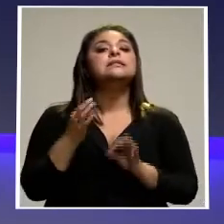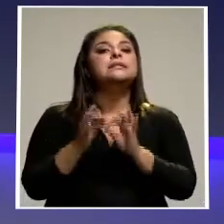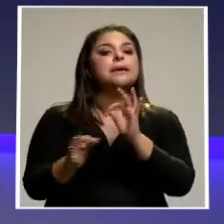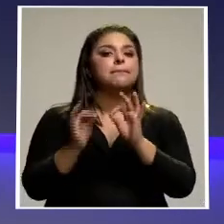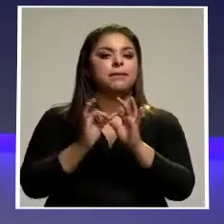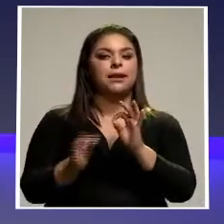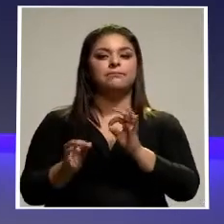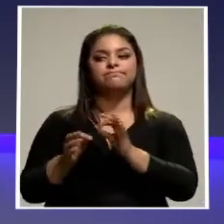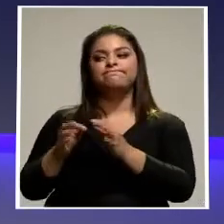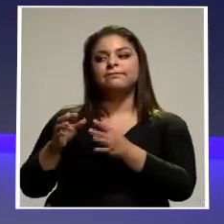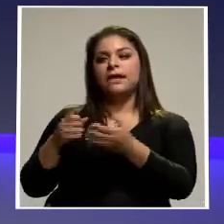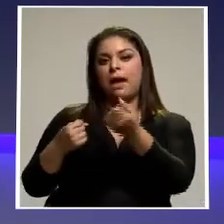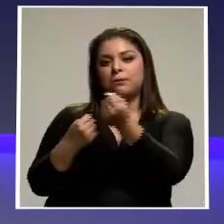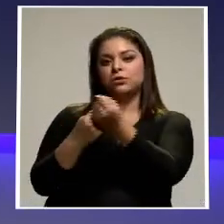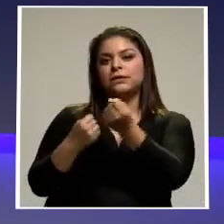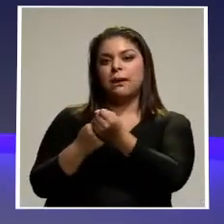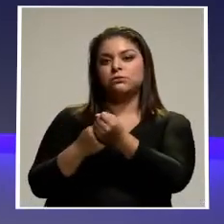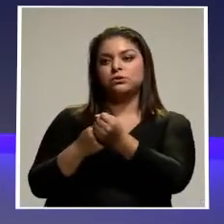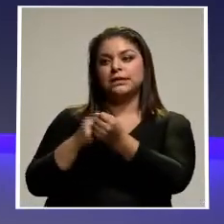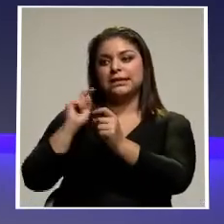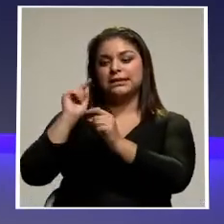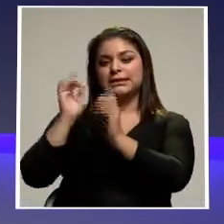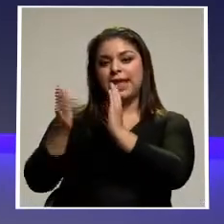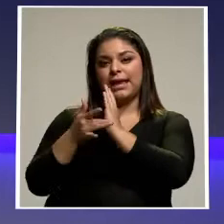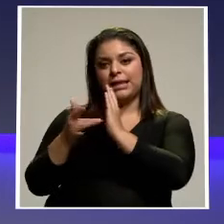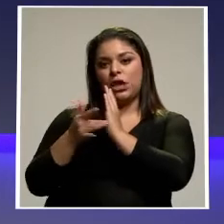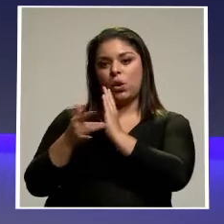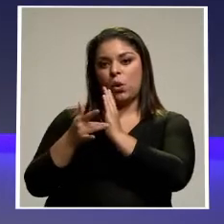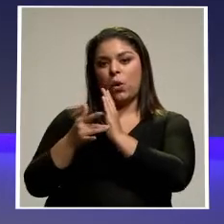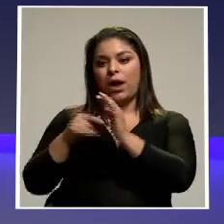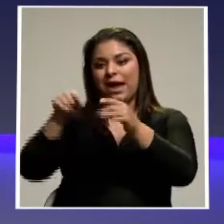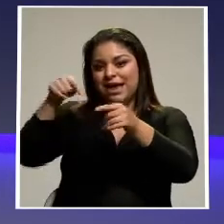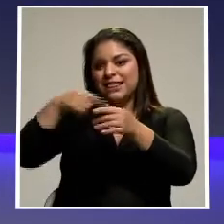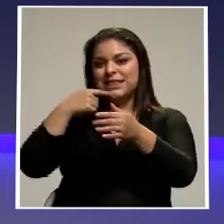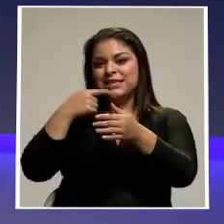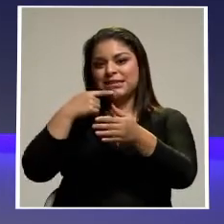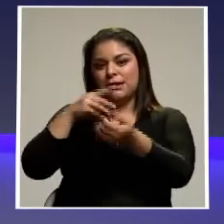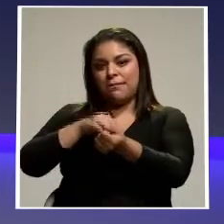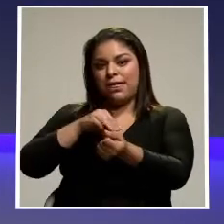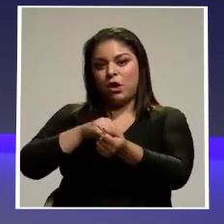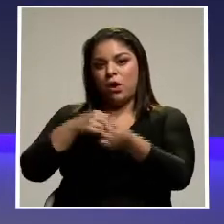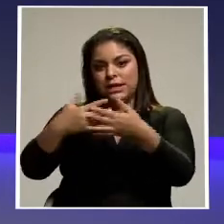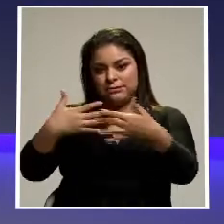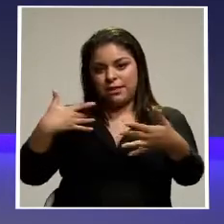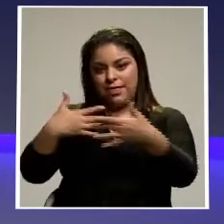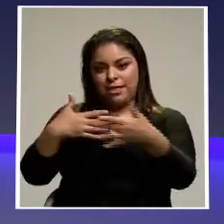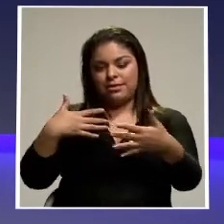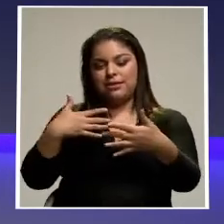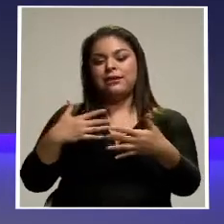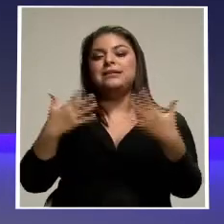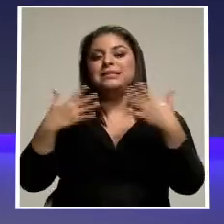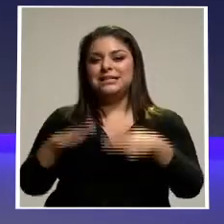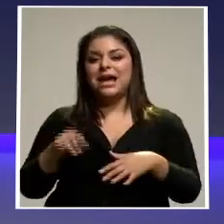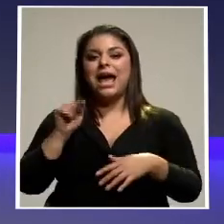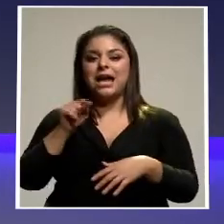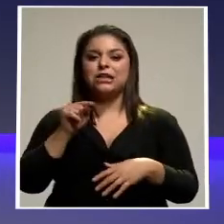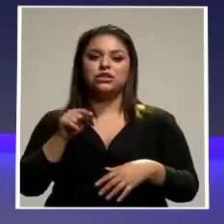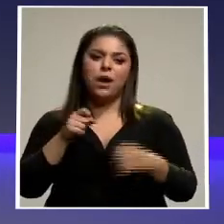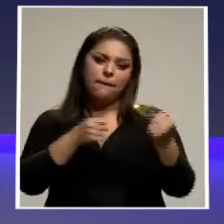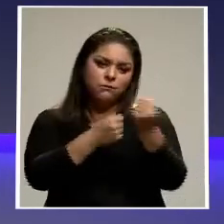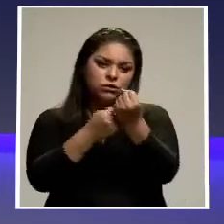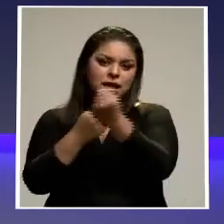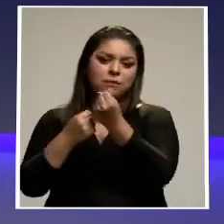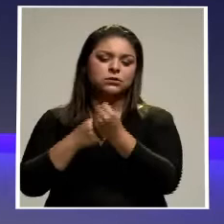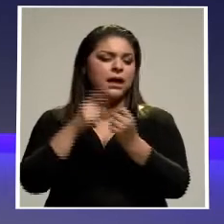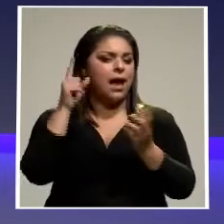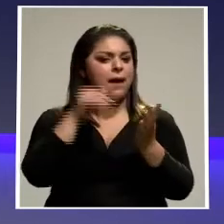avalamos el criterio técnico del médico tratante en el expediente y con base en eso tutelamos a cientos de